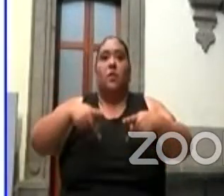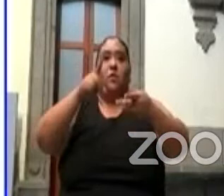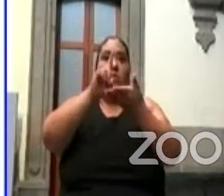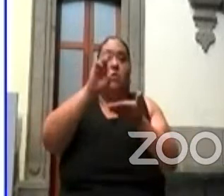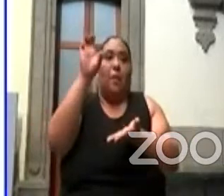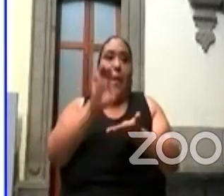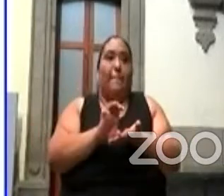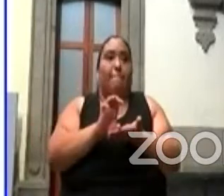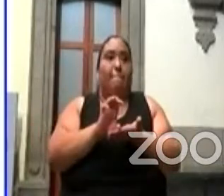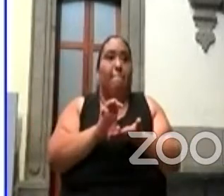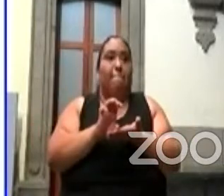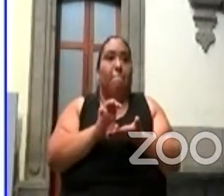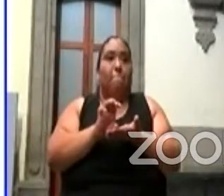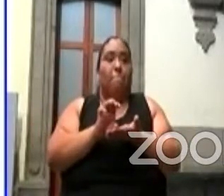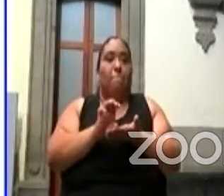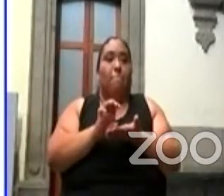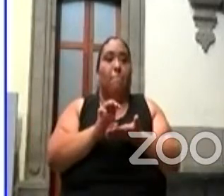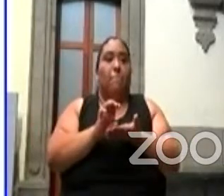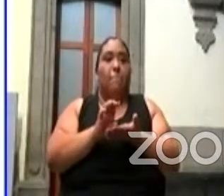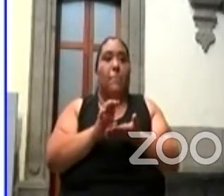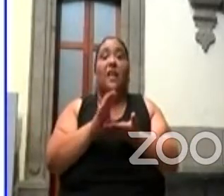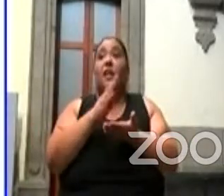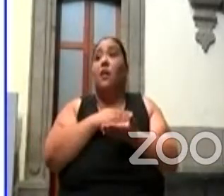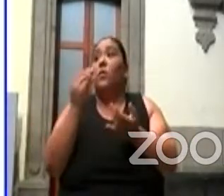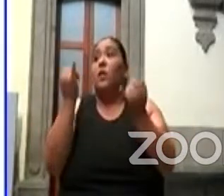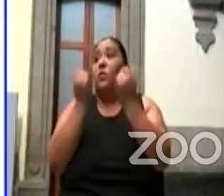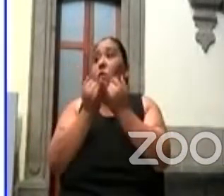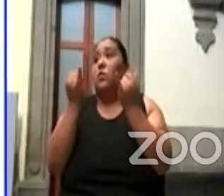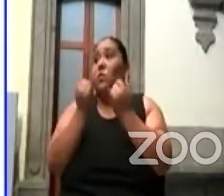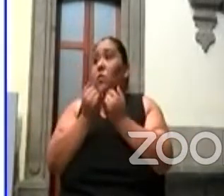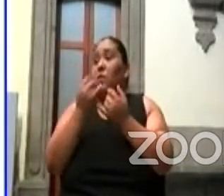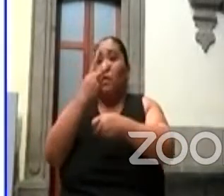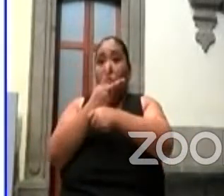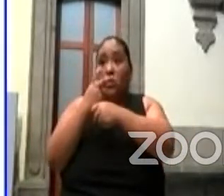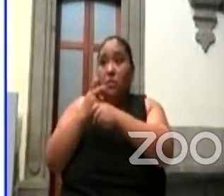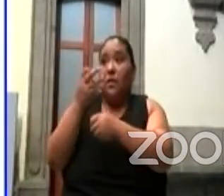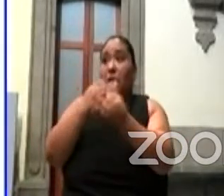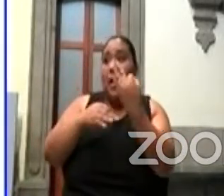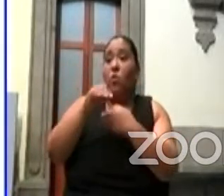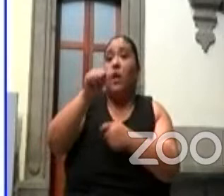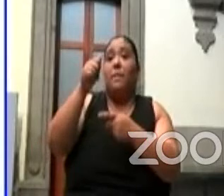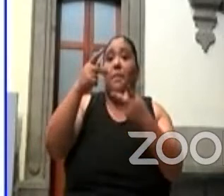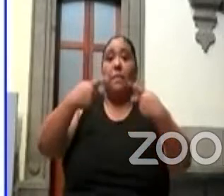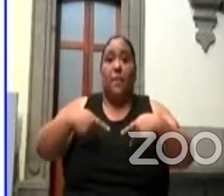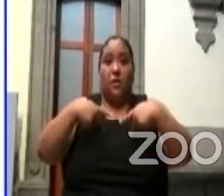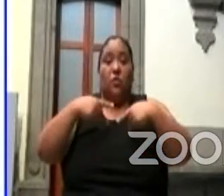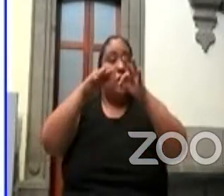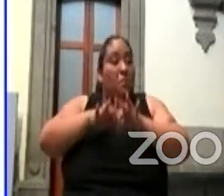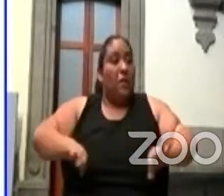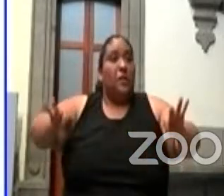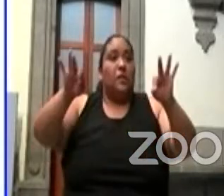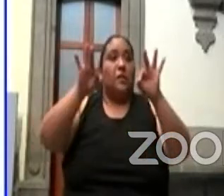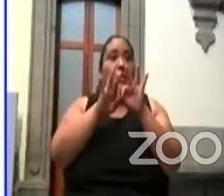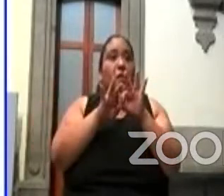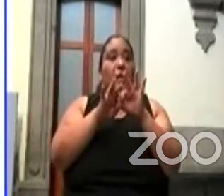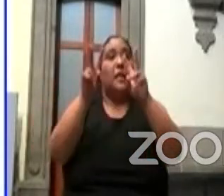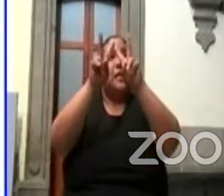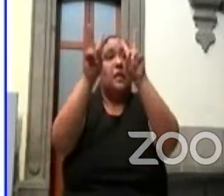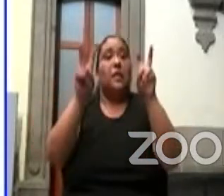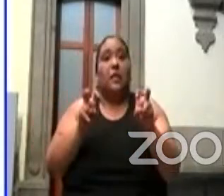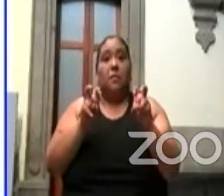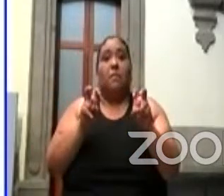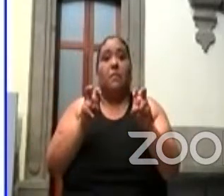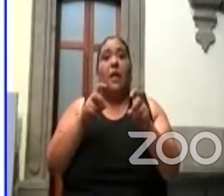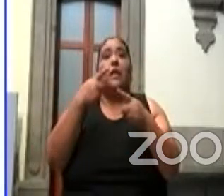discapacidad. Y bueno, también vamos a invitar a uno de los principales actores de este tema, que es a